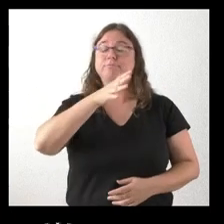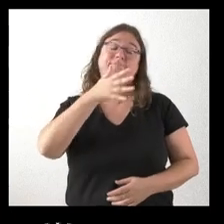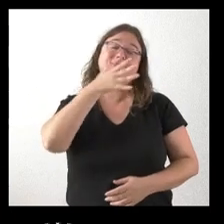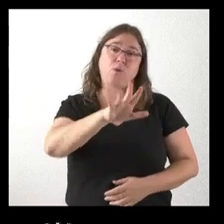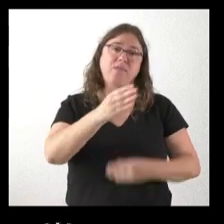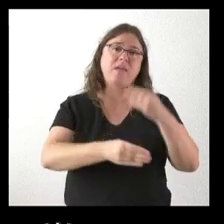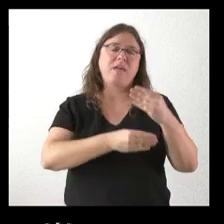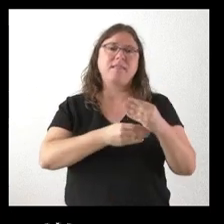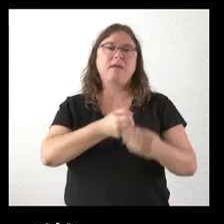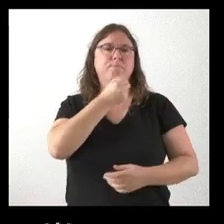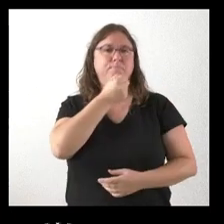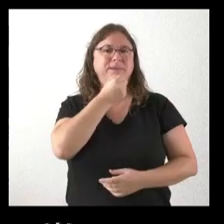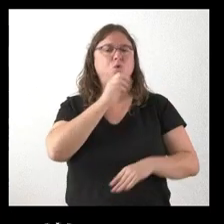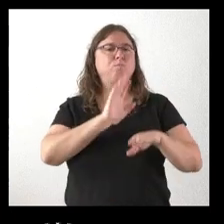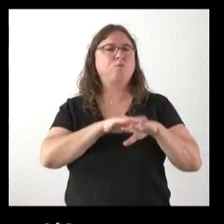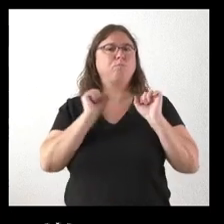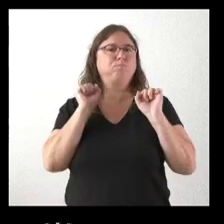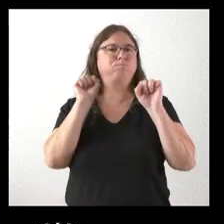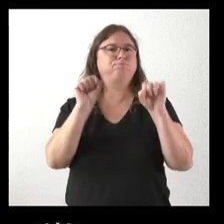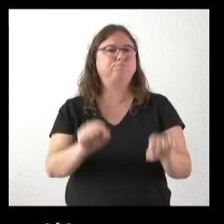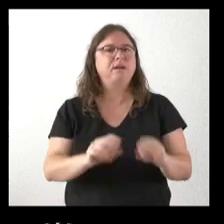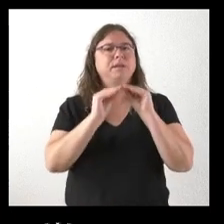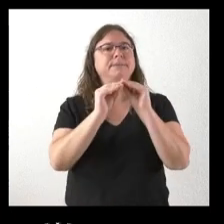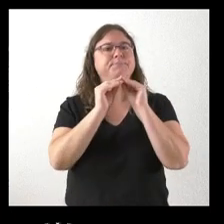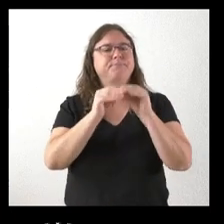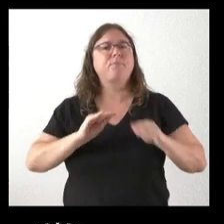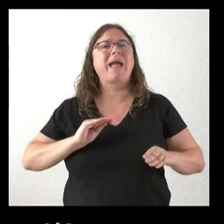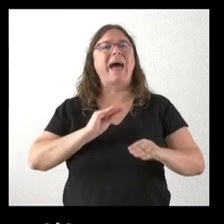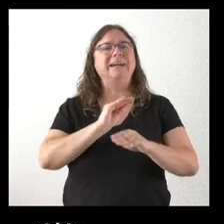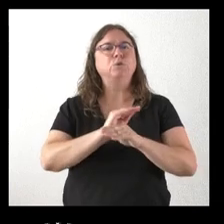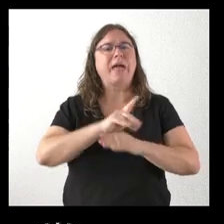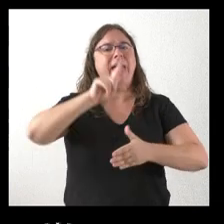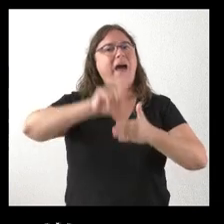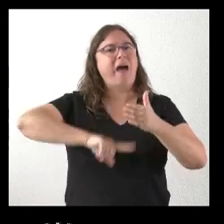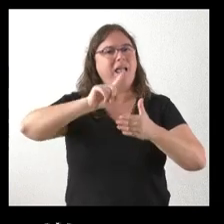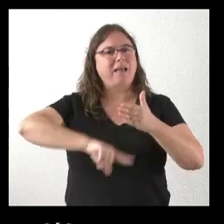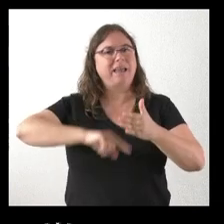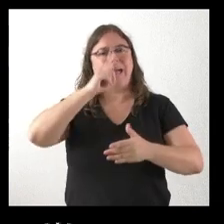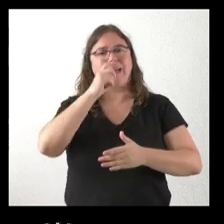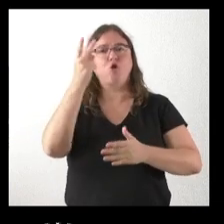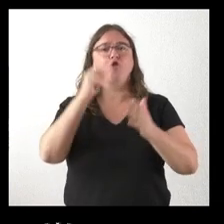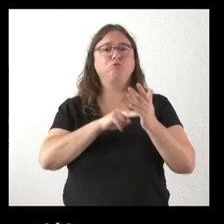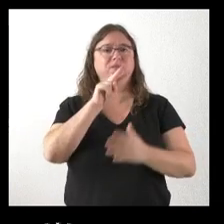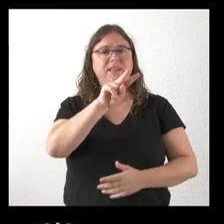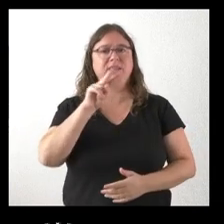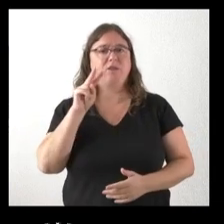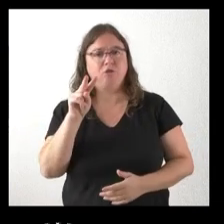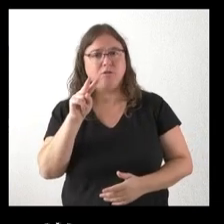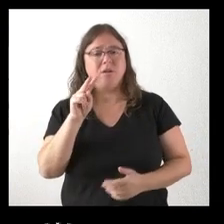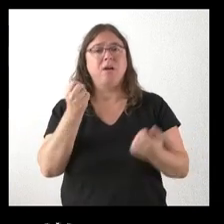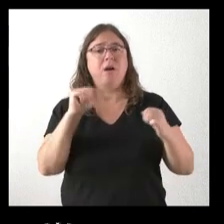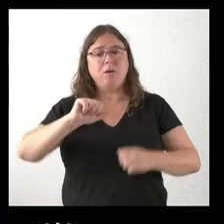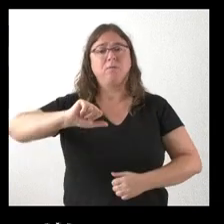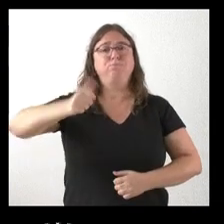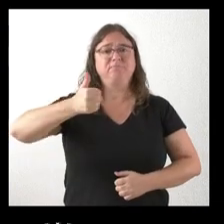respecto al retraso en abonar las ayudas al alquiler de vivienda del año 2022 que a pesar de